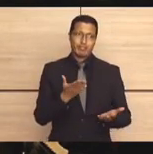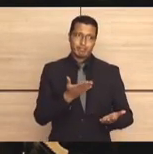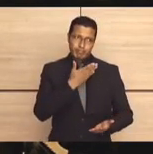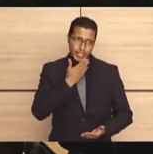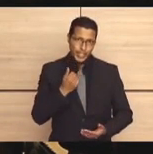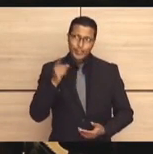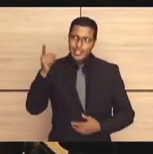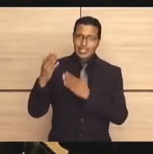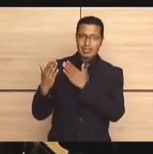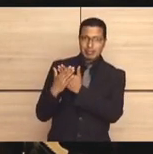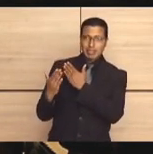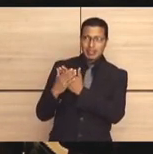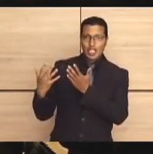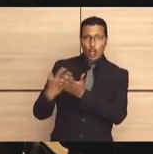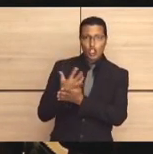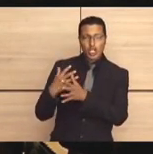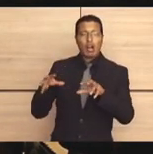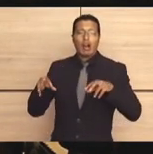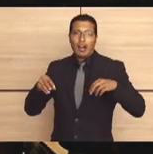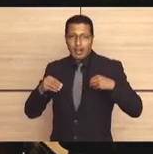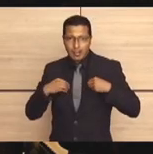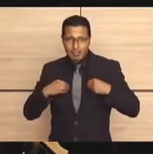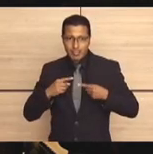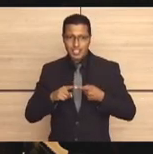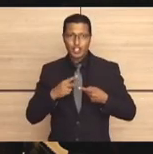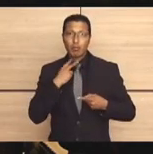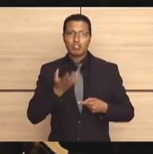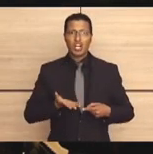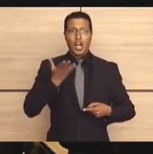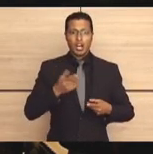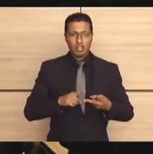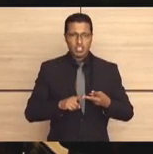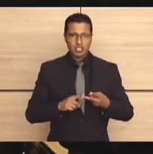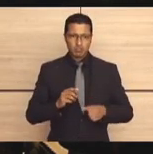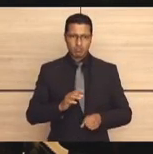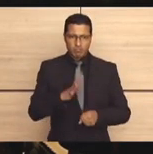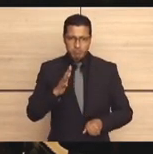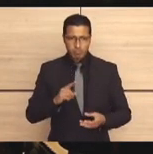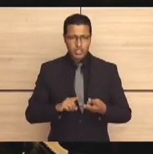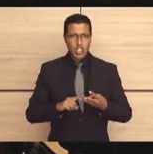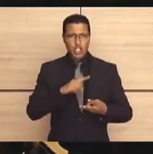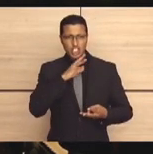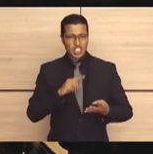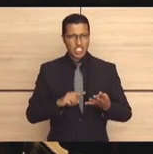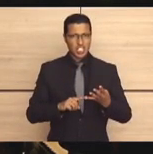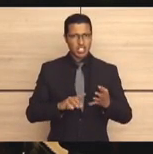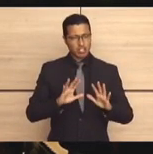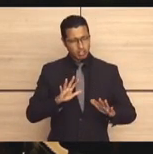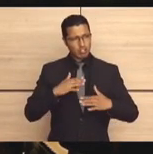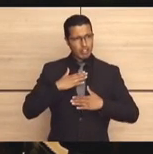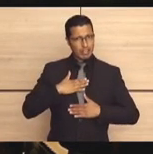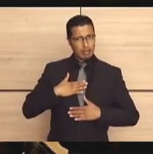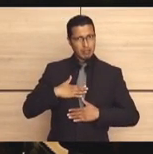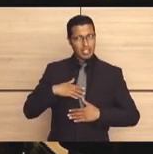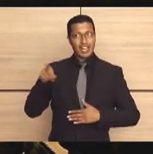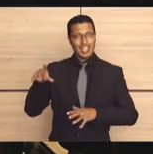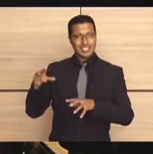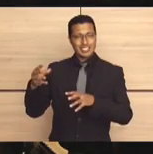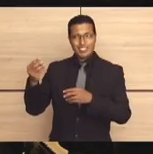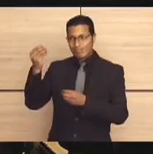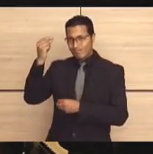si tuviéramos presentes esos aprendizajes o esas lecciones que nos habían dado en los colegios. Así que donde no